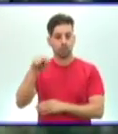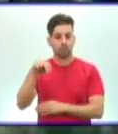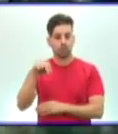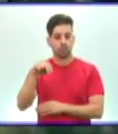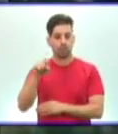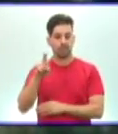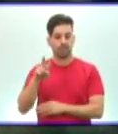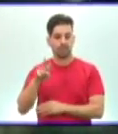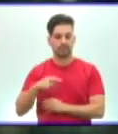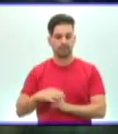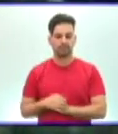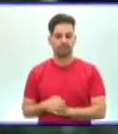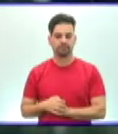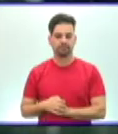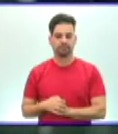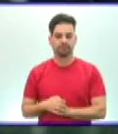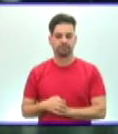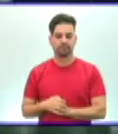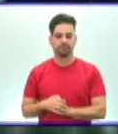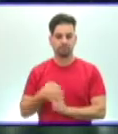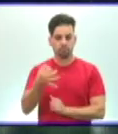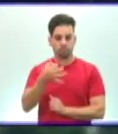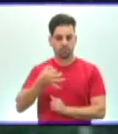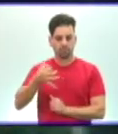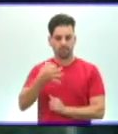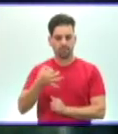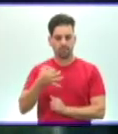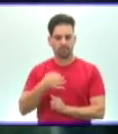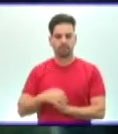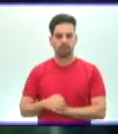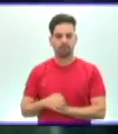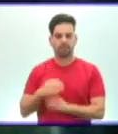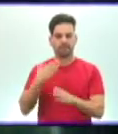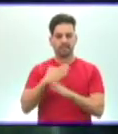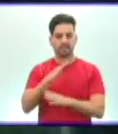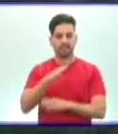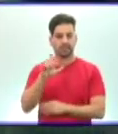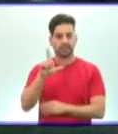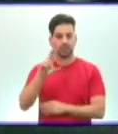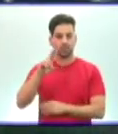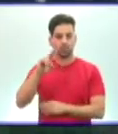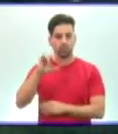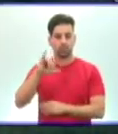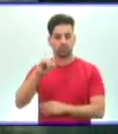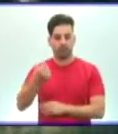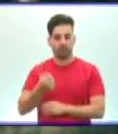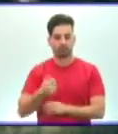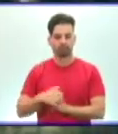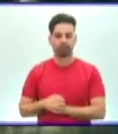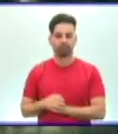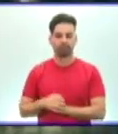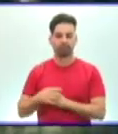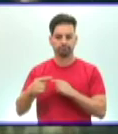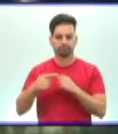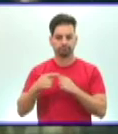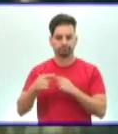la situación específica del polo de Santa Lucía y la ciudad costera de Nuevitas.